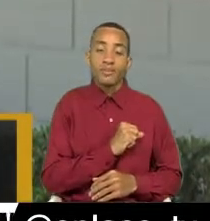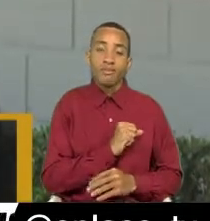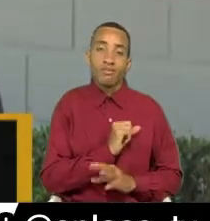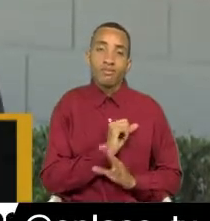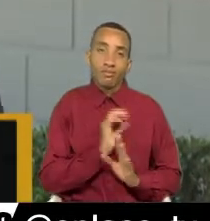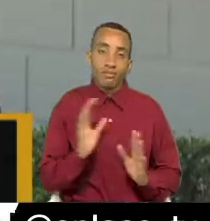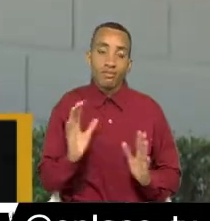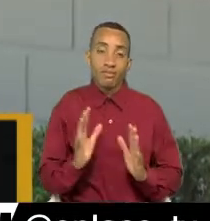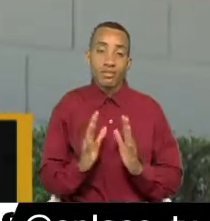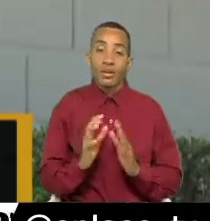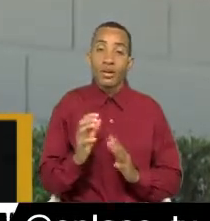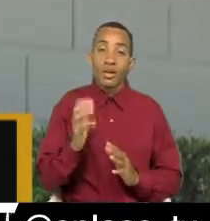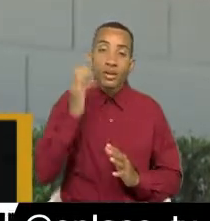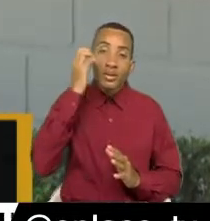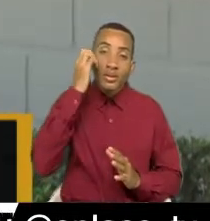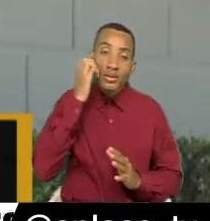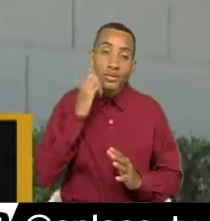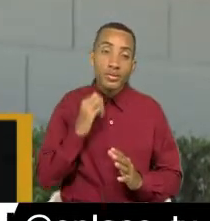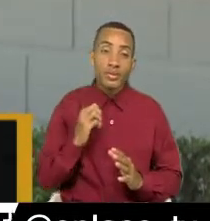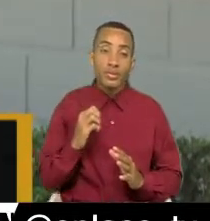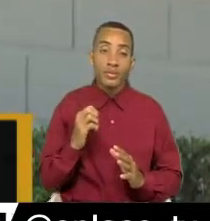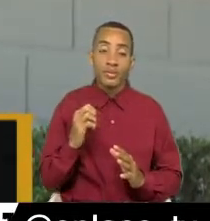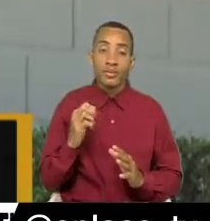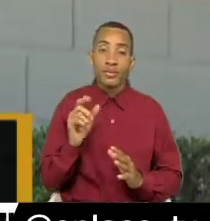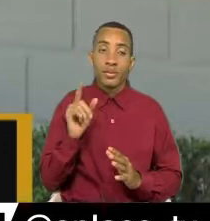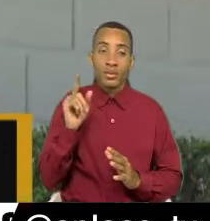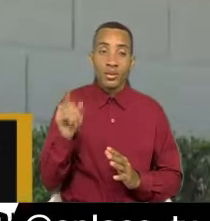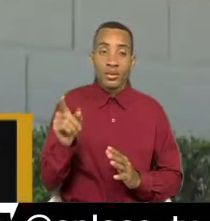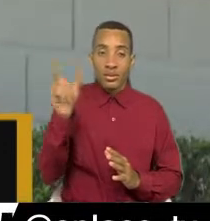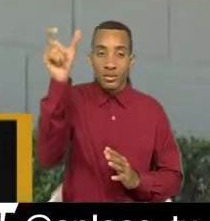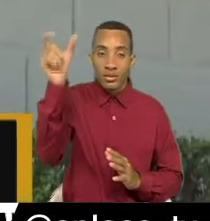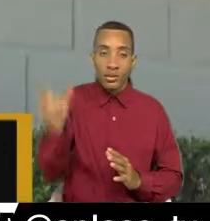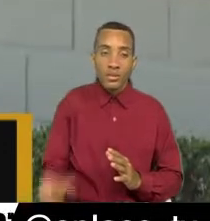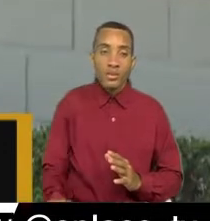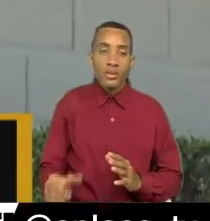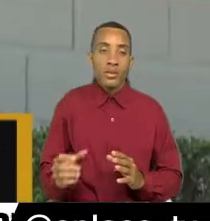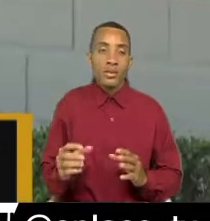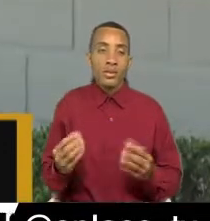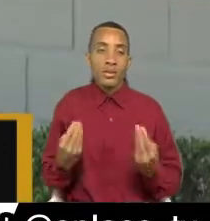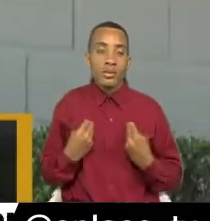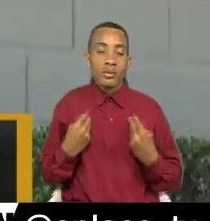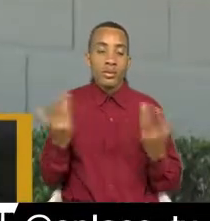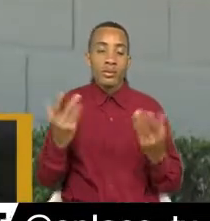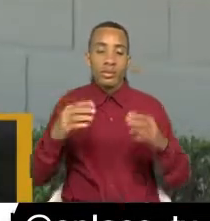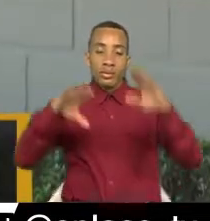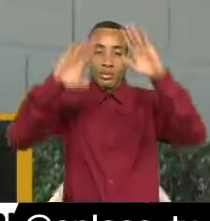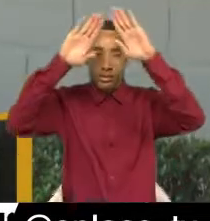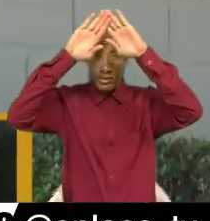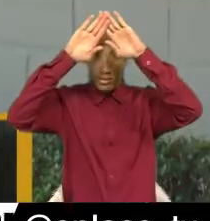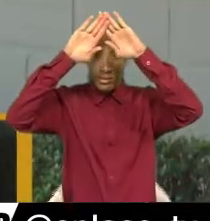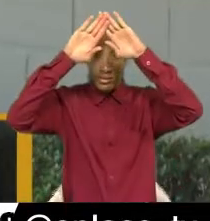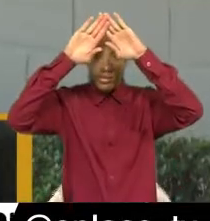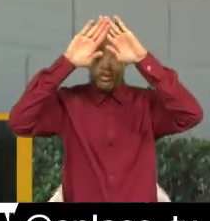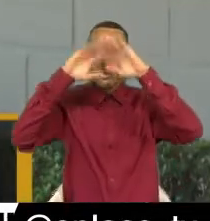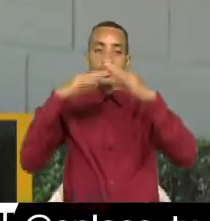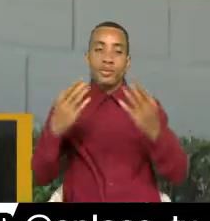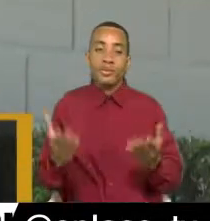le hurtan una suma de dinero a una persona residente del corregimiento del centro, la